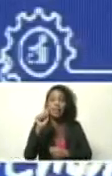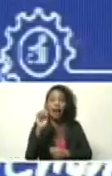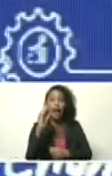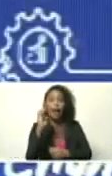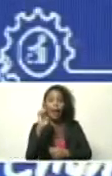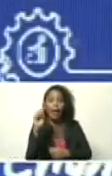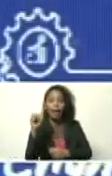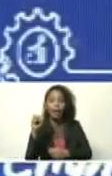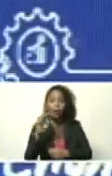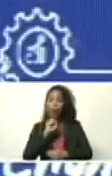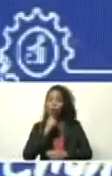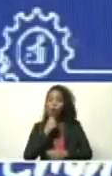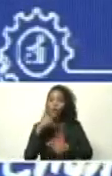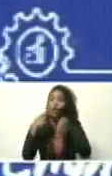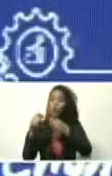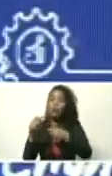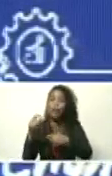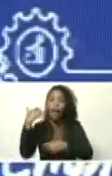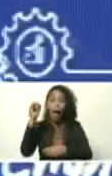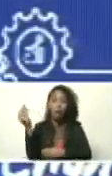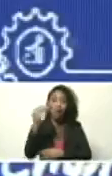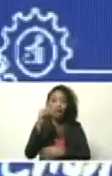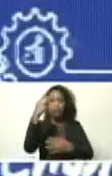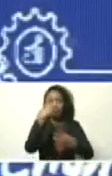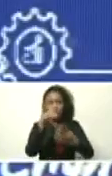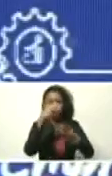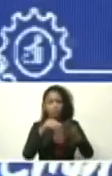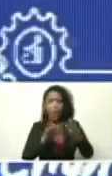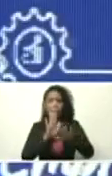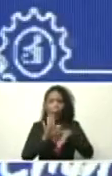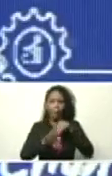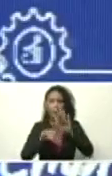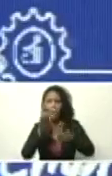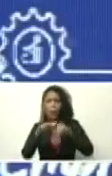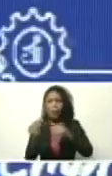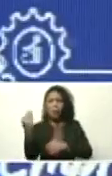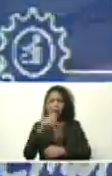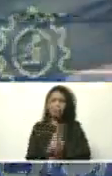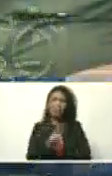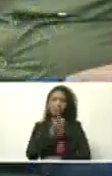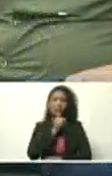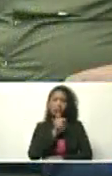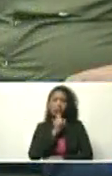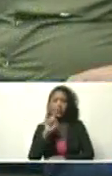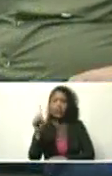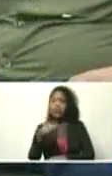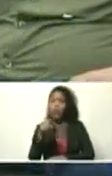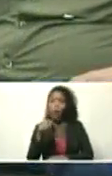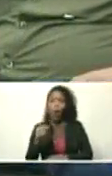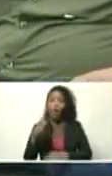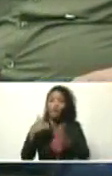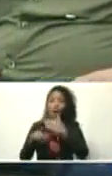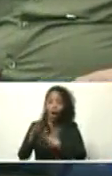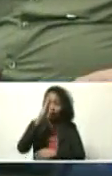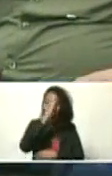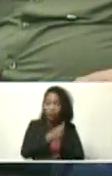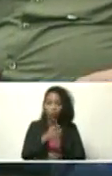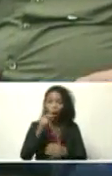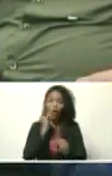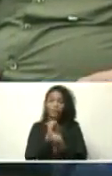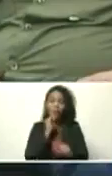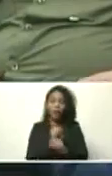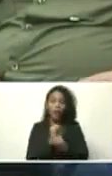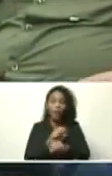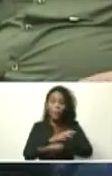el Código de Comercio y tiene además una serie de pasos más complejos, sino que va directamente en la página web del Ministerio